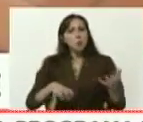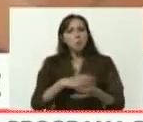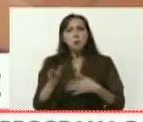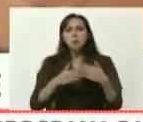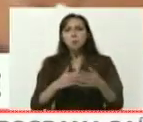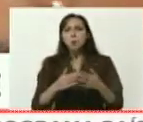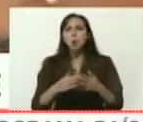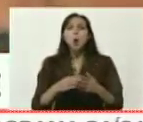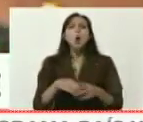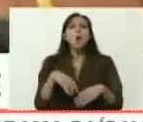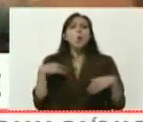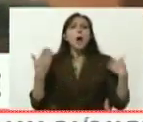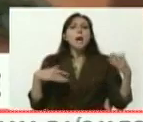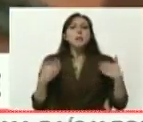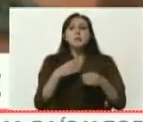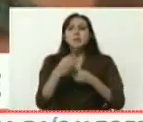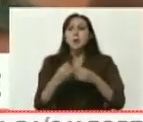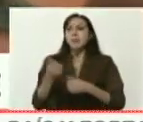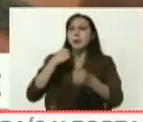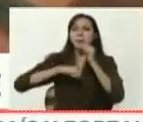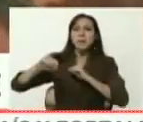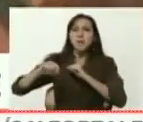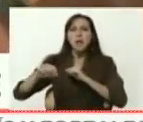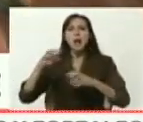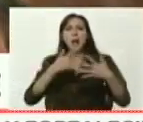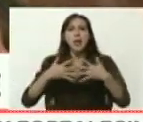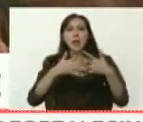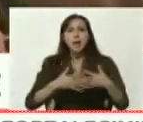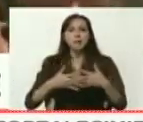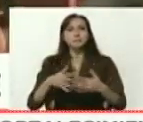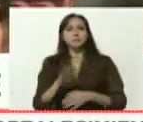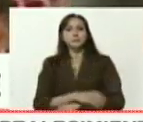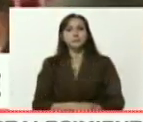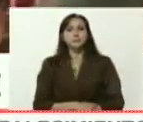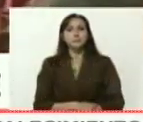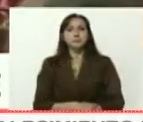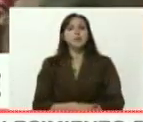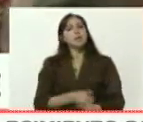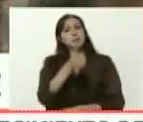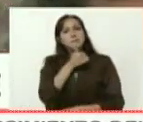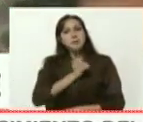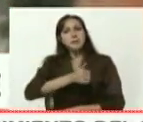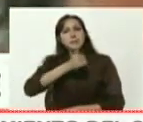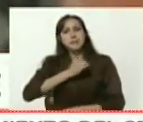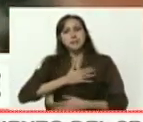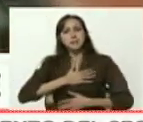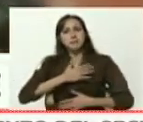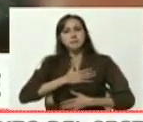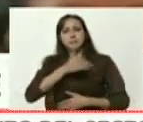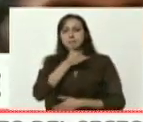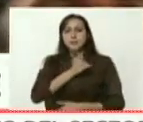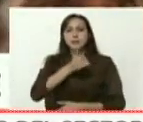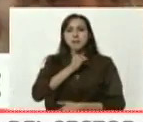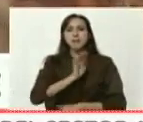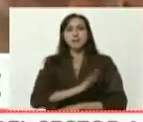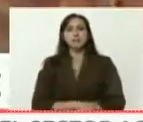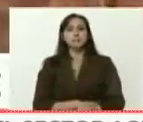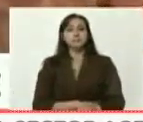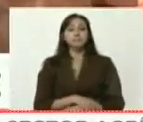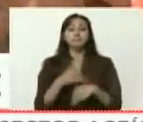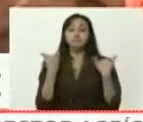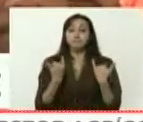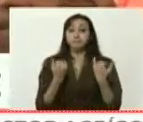estrategia para enfrentar y derrotar al enemigo. Así es que ténganme un poquito de paciencia. Voy a redactar ahora sí